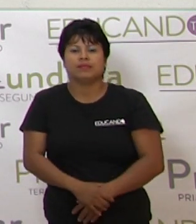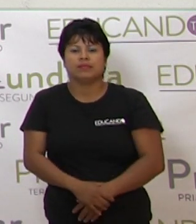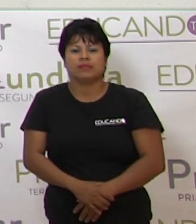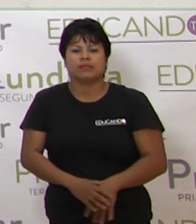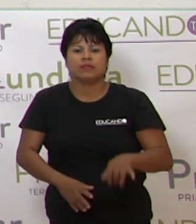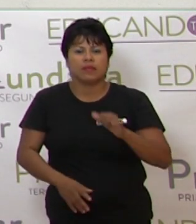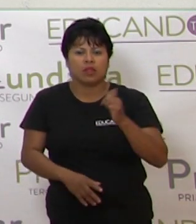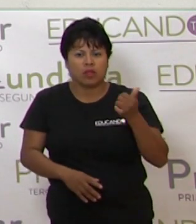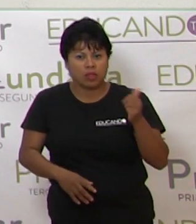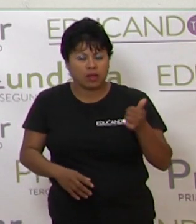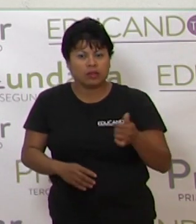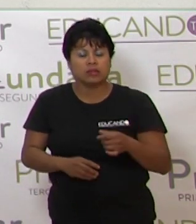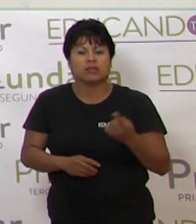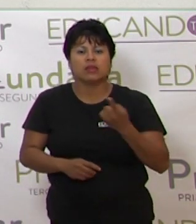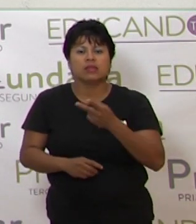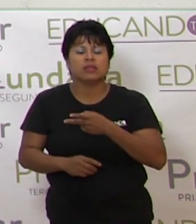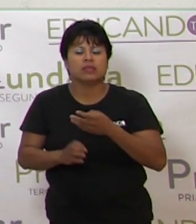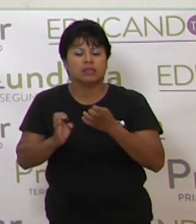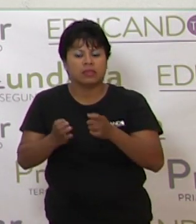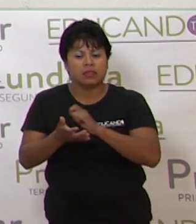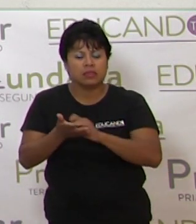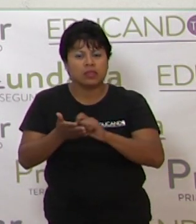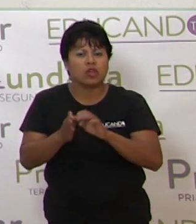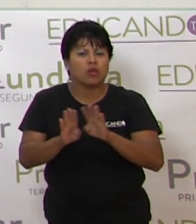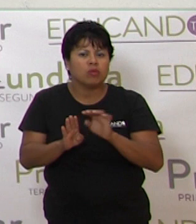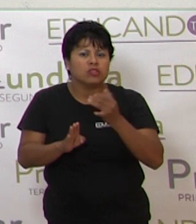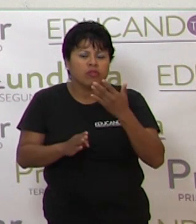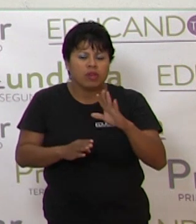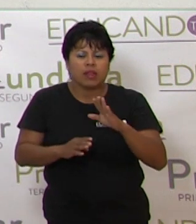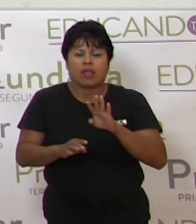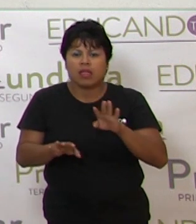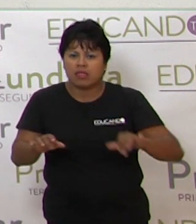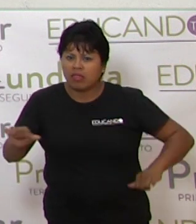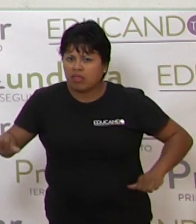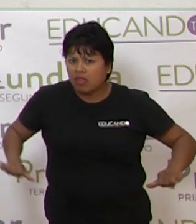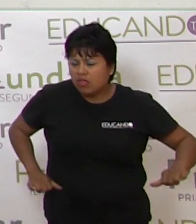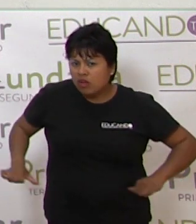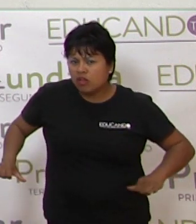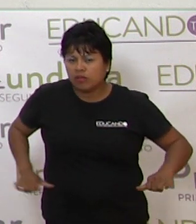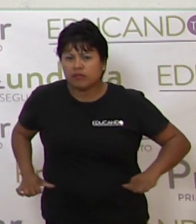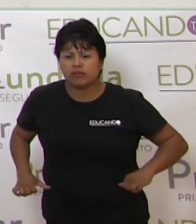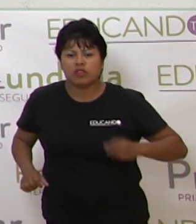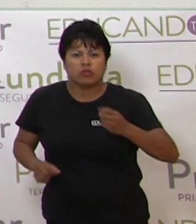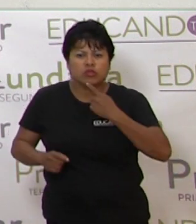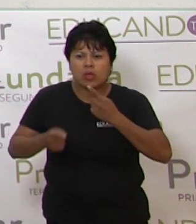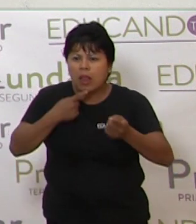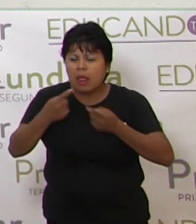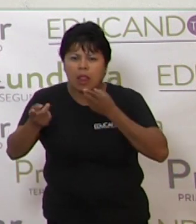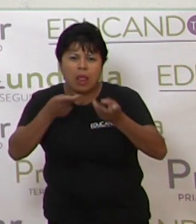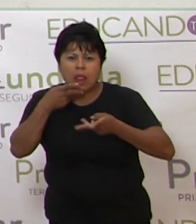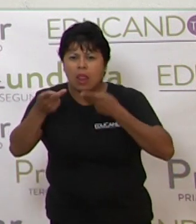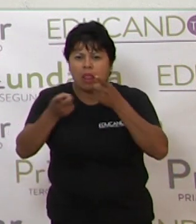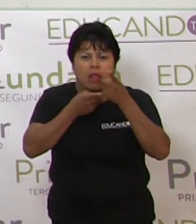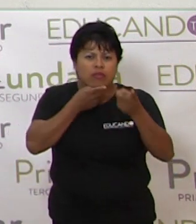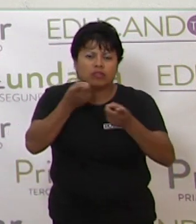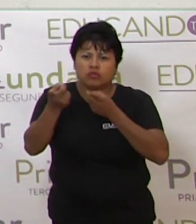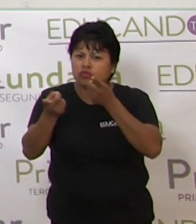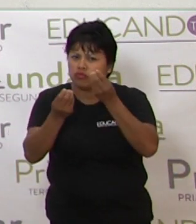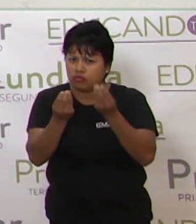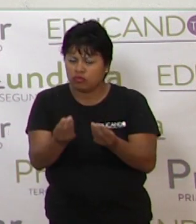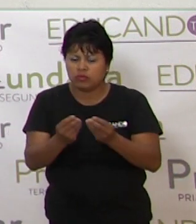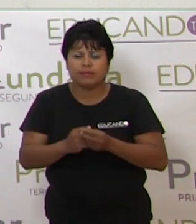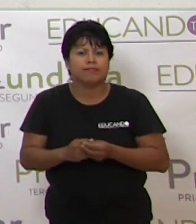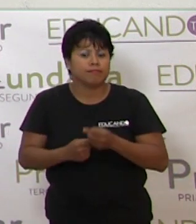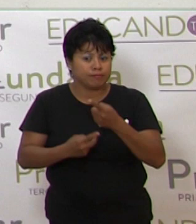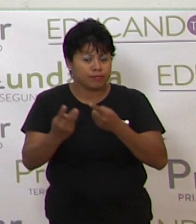otras partes que está narrada como si fuera una obra de teatro, con muchos diálogos. En fin, que por eso